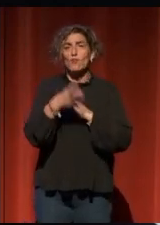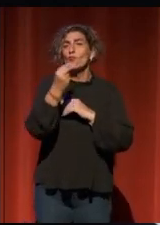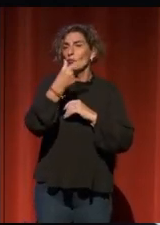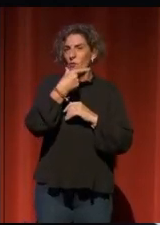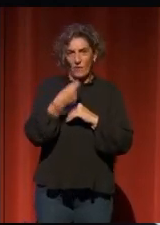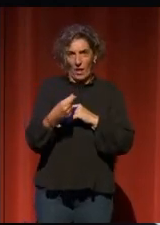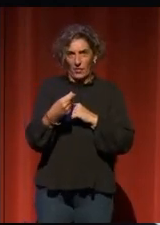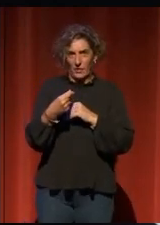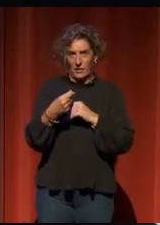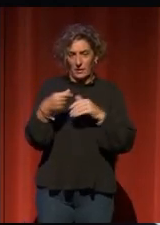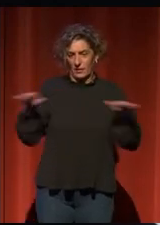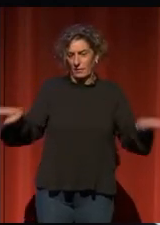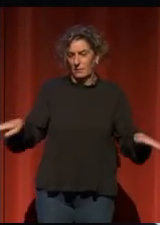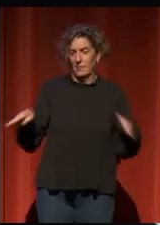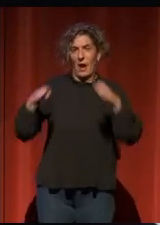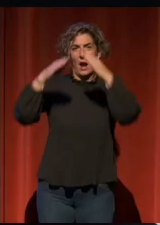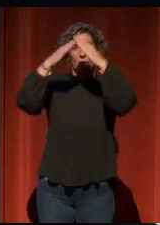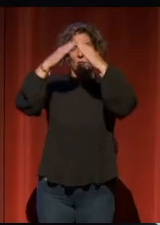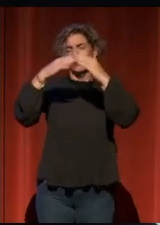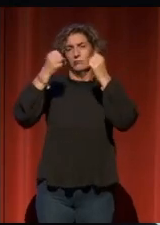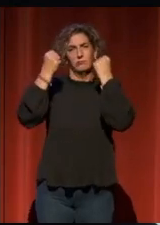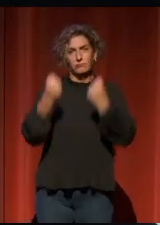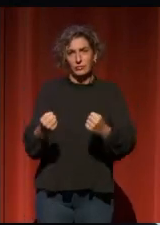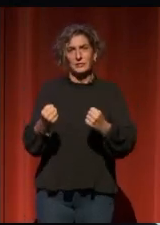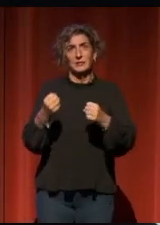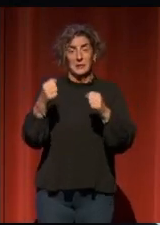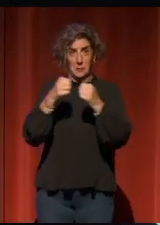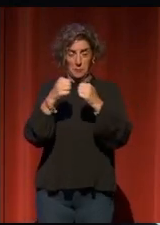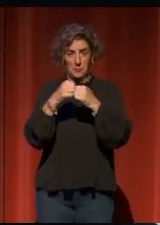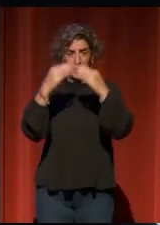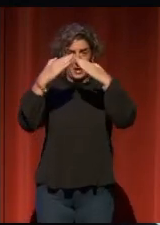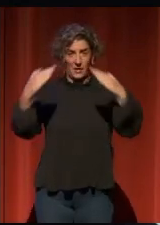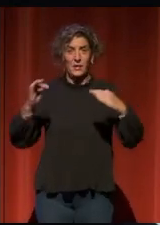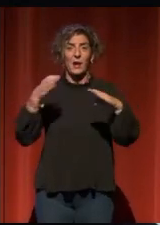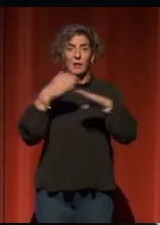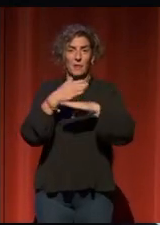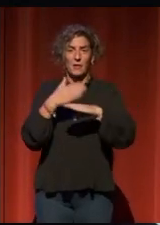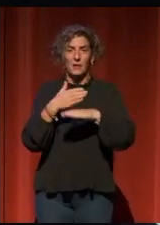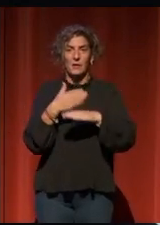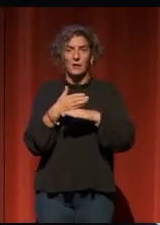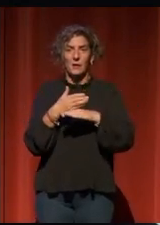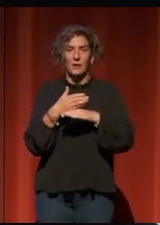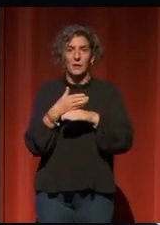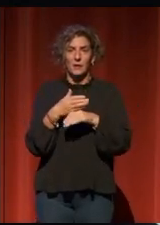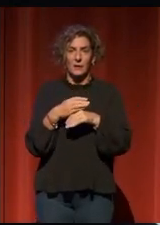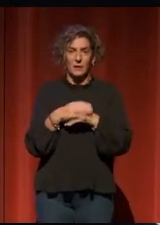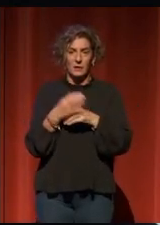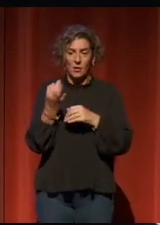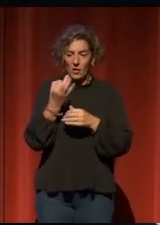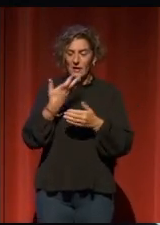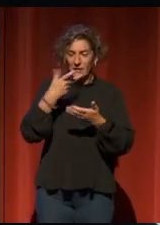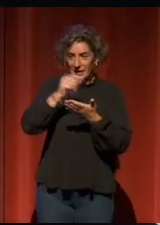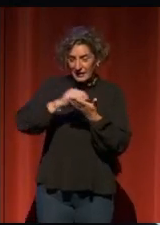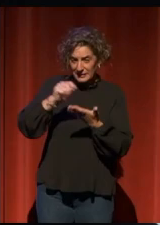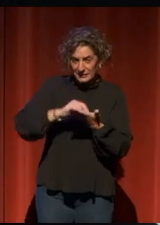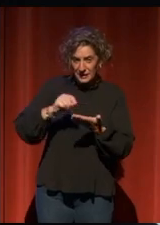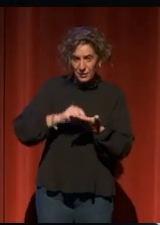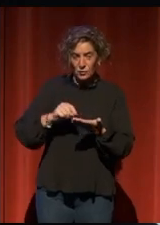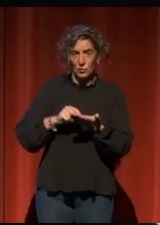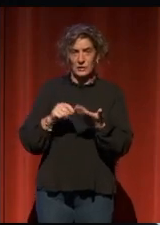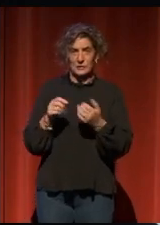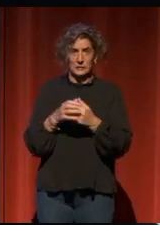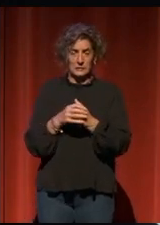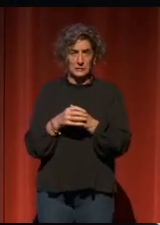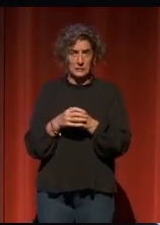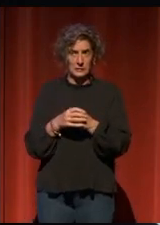aquellos arcos de piedra y montantes de madera lo que fueron los scriptoria monásticos, las